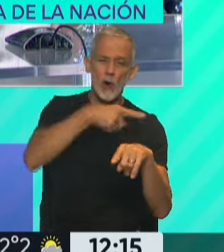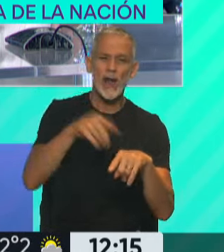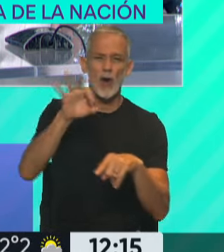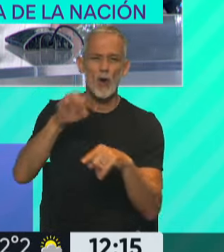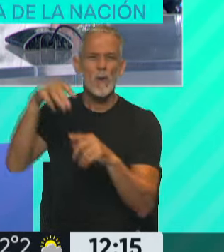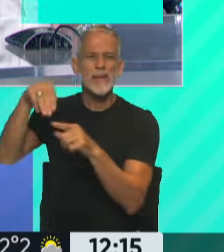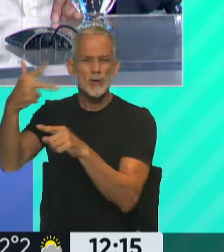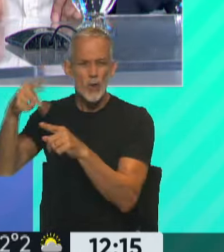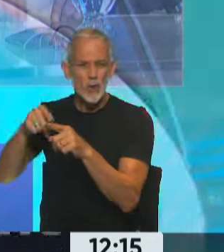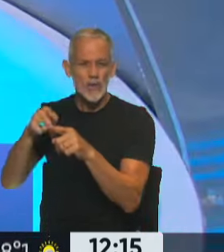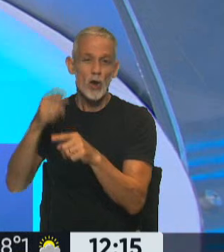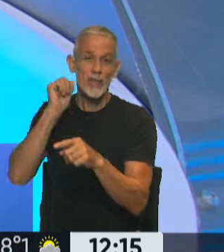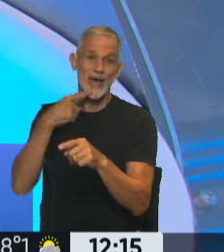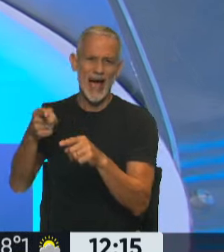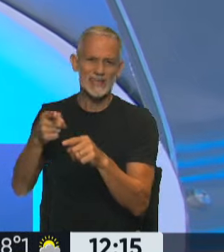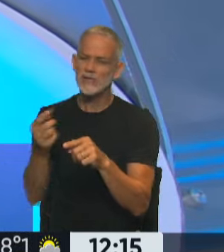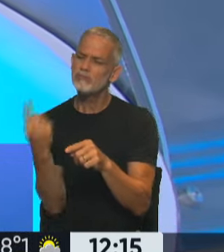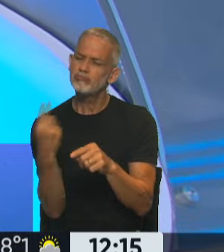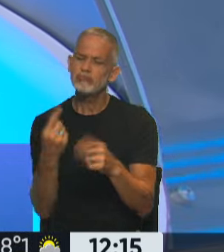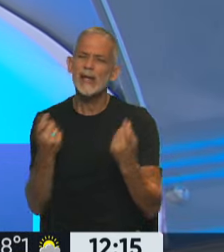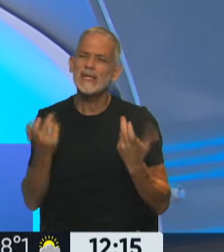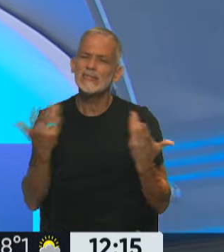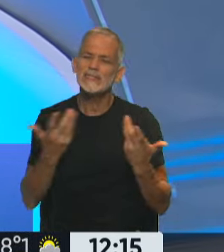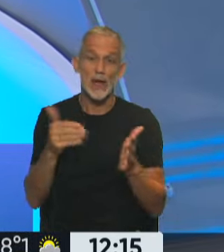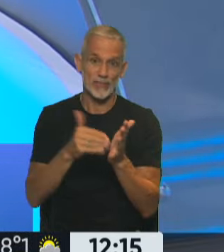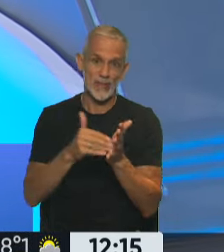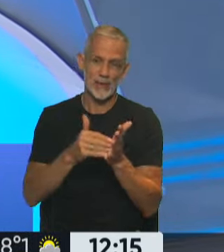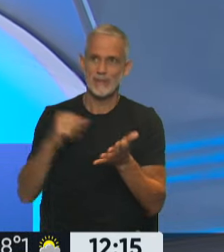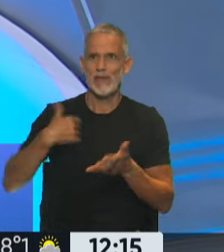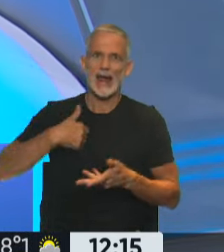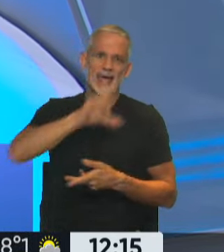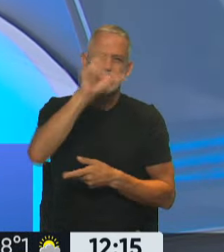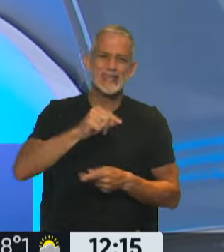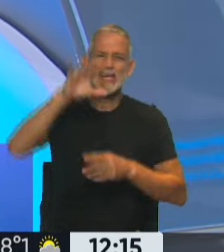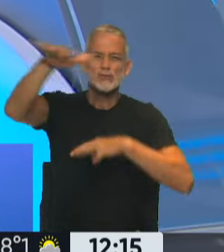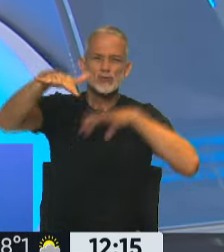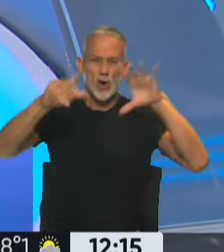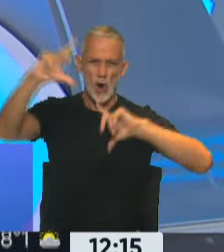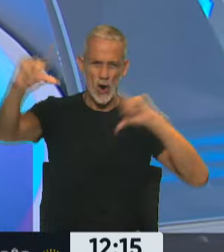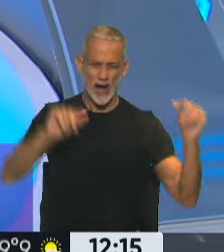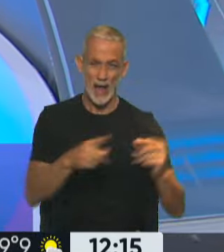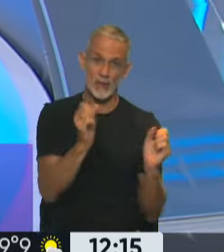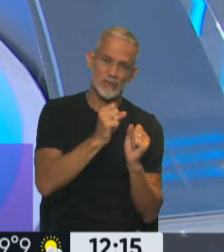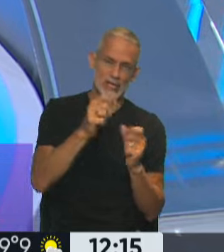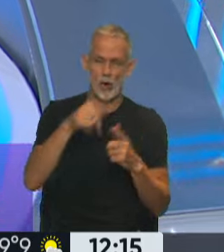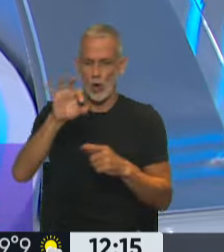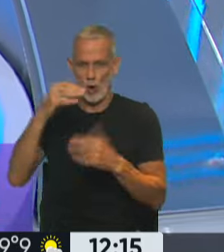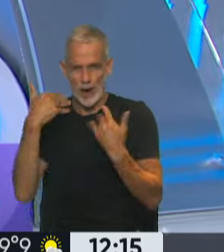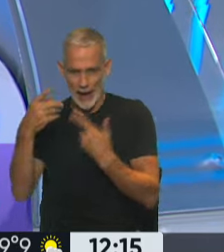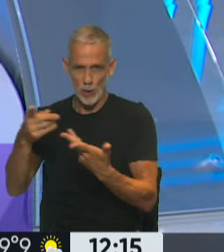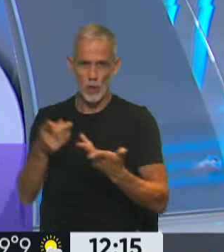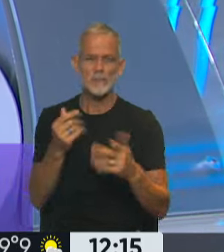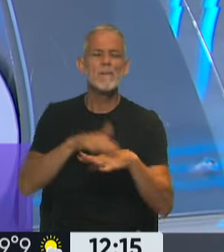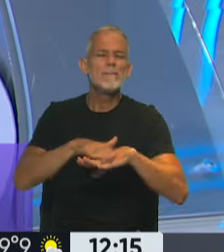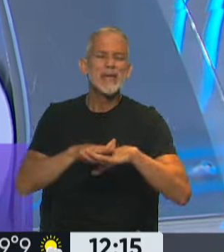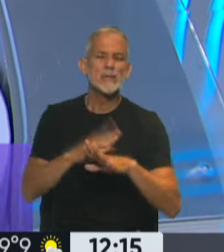mínimos según la ubicación dentro del país, para la subsistencia, para lo mínimo, ¿no? O sea,